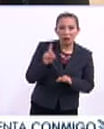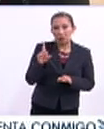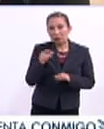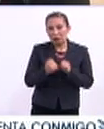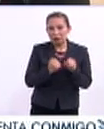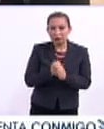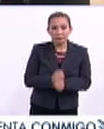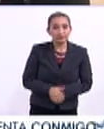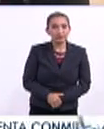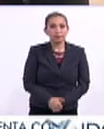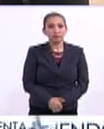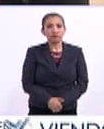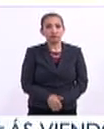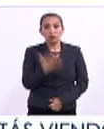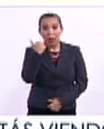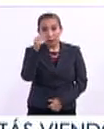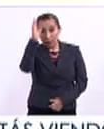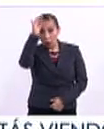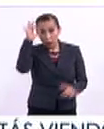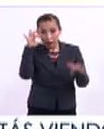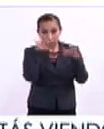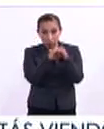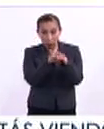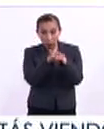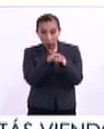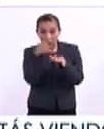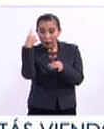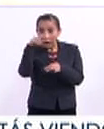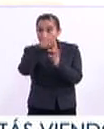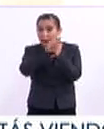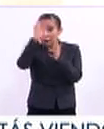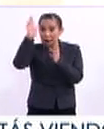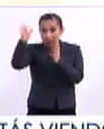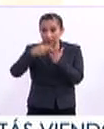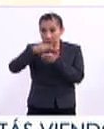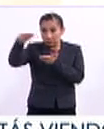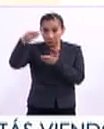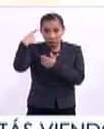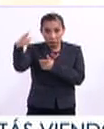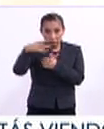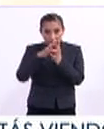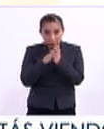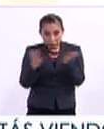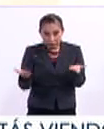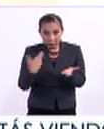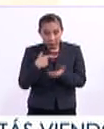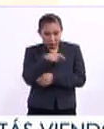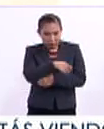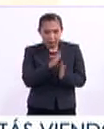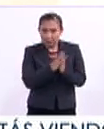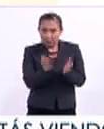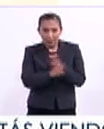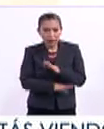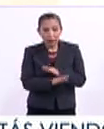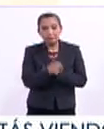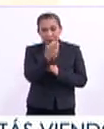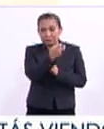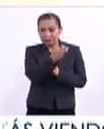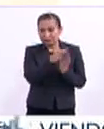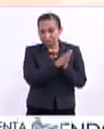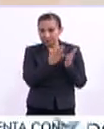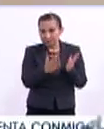30. Y no hay, digamos, un convenio para que las bibliotecas tengan sus libros. Finalmente son libros básicos. Sí, este